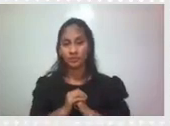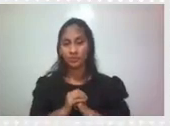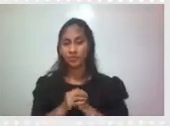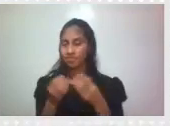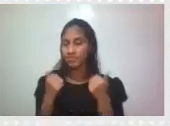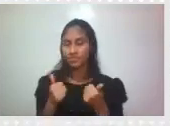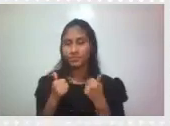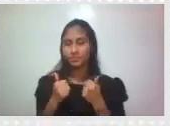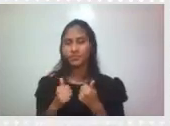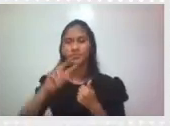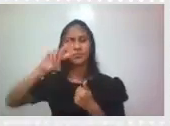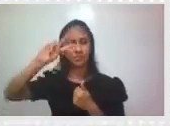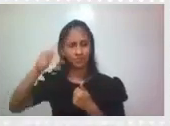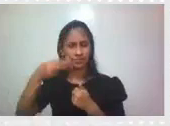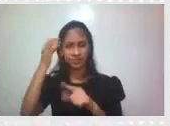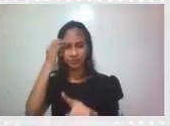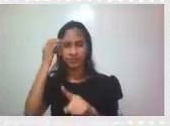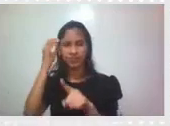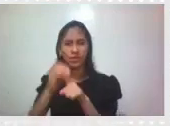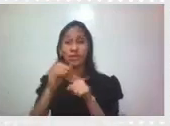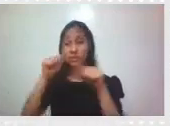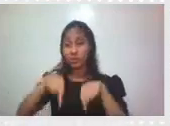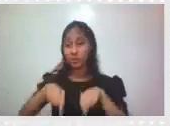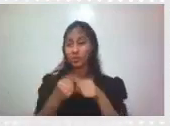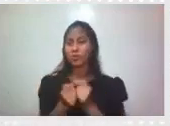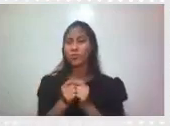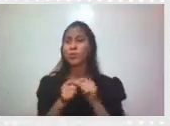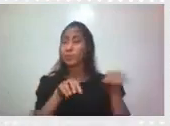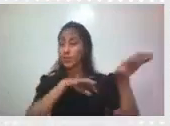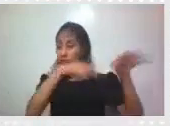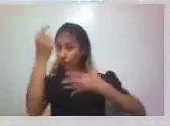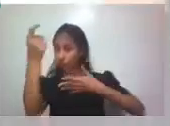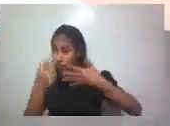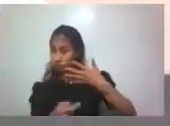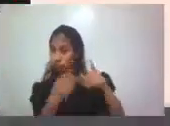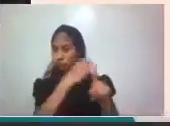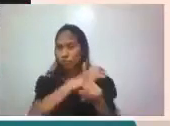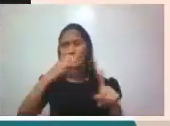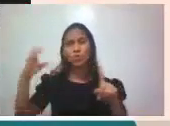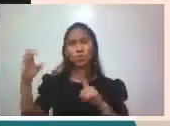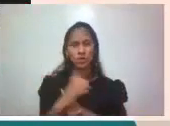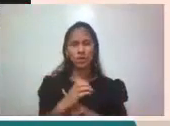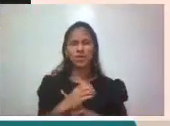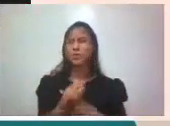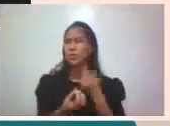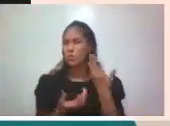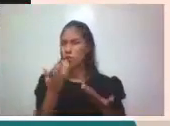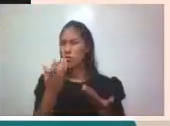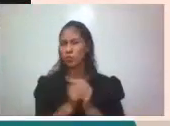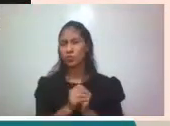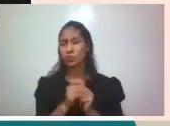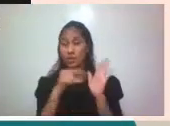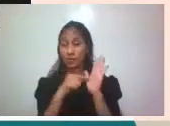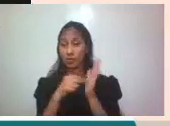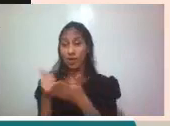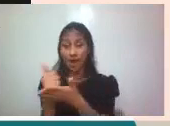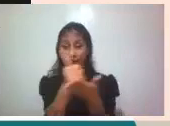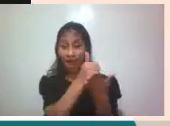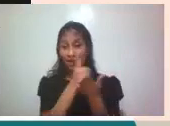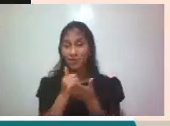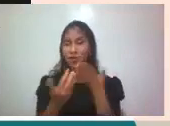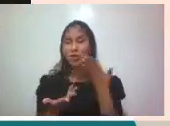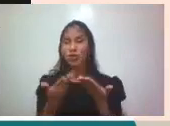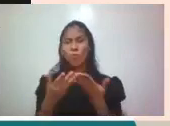Bien, el segundo objetivo de las acciones de interculturalidad es una actividad permanente, que es el fortalecer capacidades.